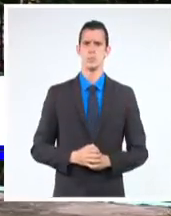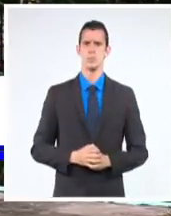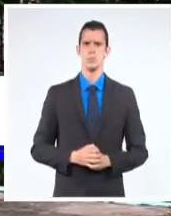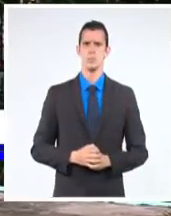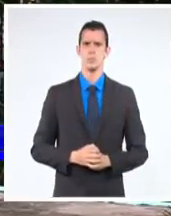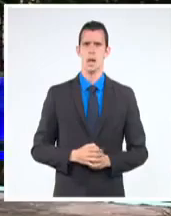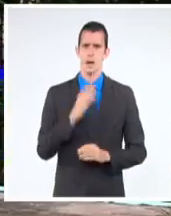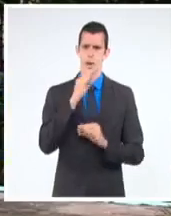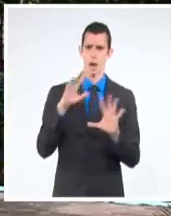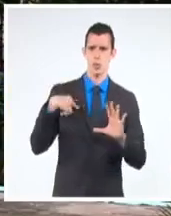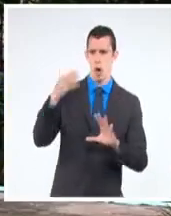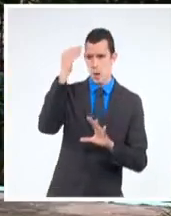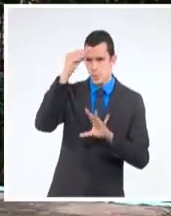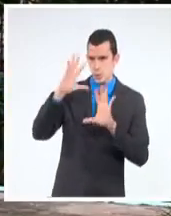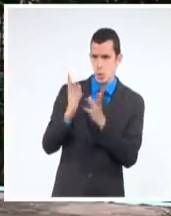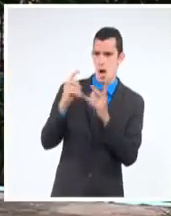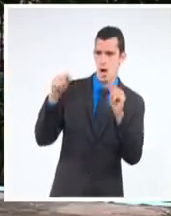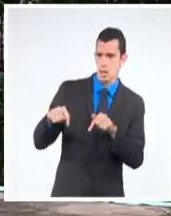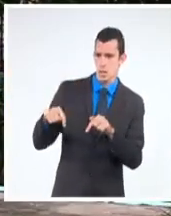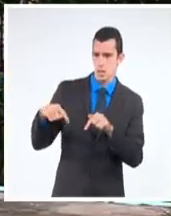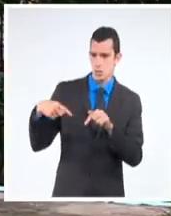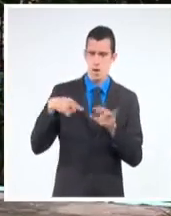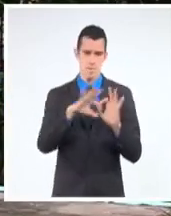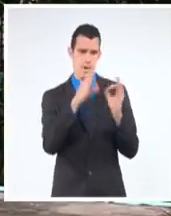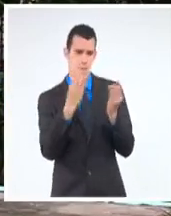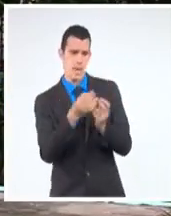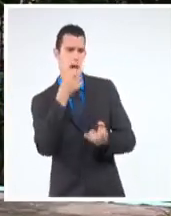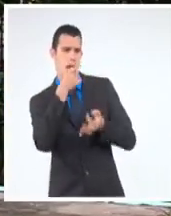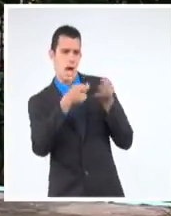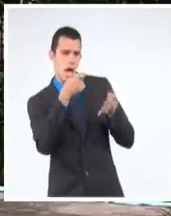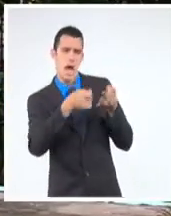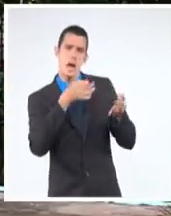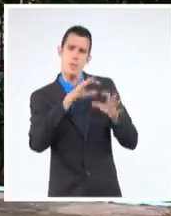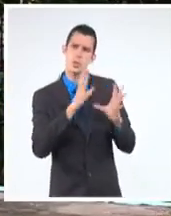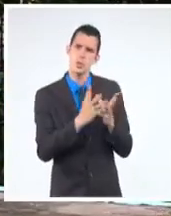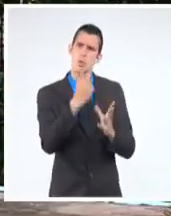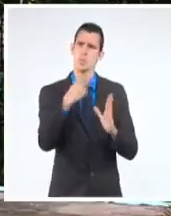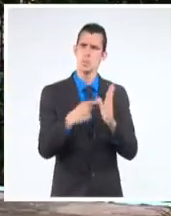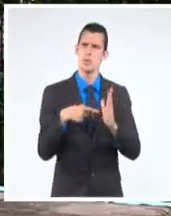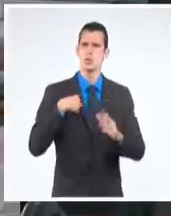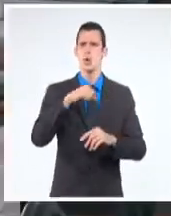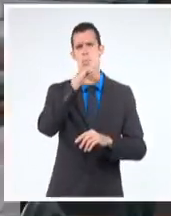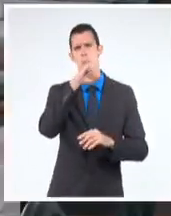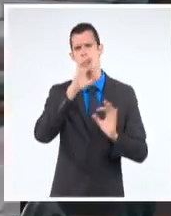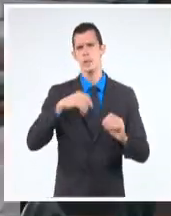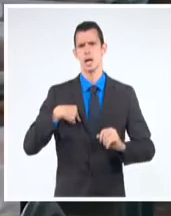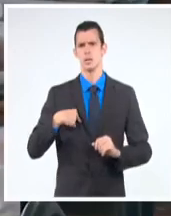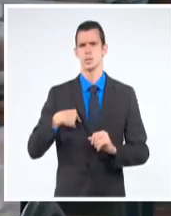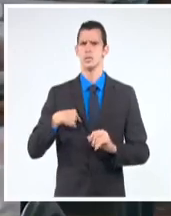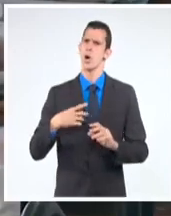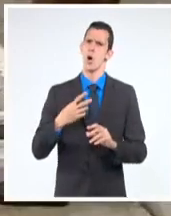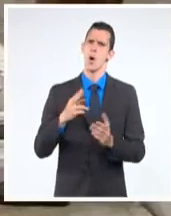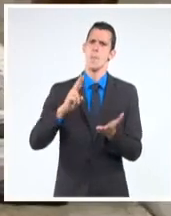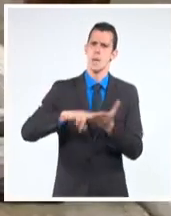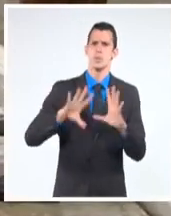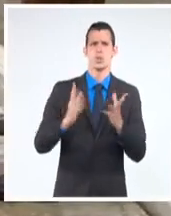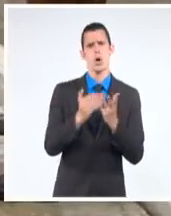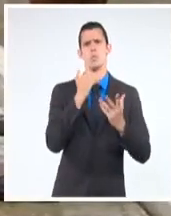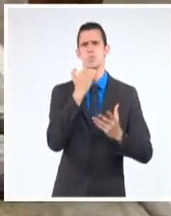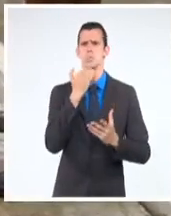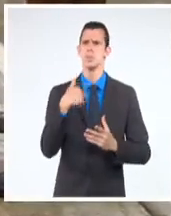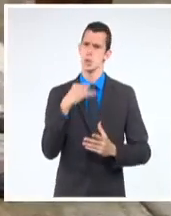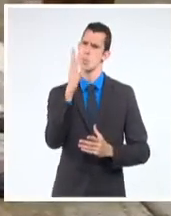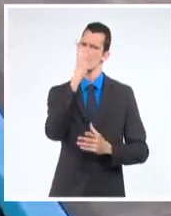familia. Soy madre, soy combatiente y trabajo en un órgano muy lindo, muy humano y muy complejo. Dentro de los programas